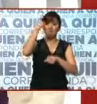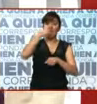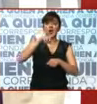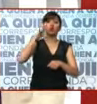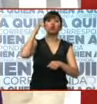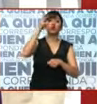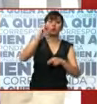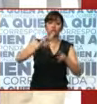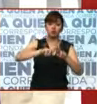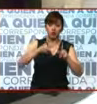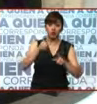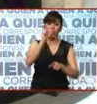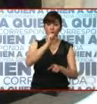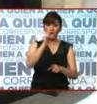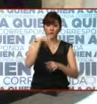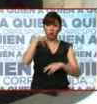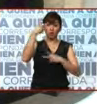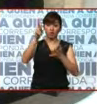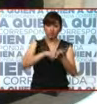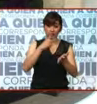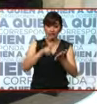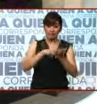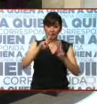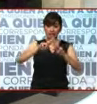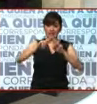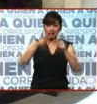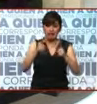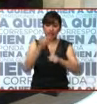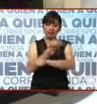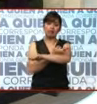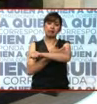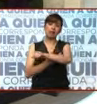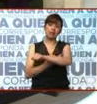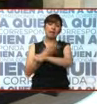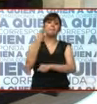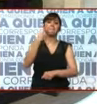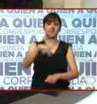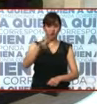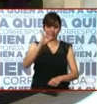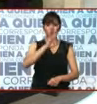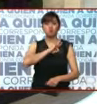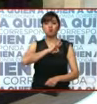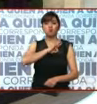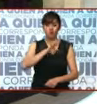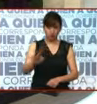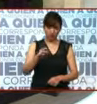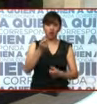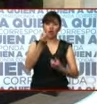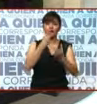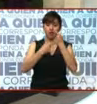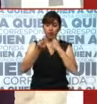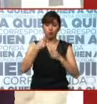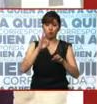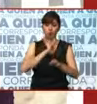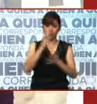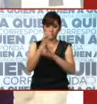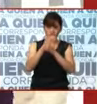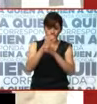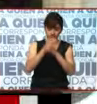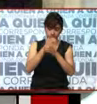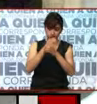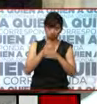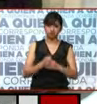fracturemos. Pero ojo, cuando llega la fractura, ya estamos hablando de tarde, pero tiene solución. Pero tiene solución. El diagnóstico es lo primero. El